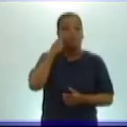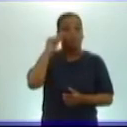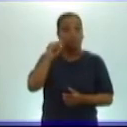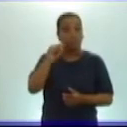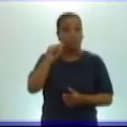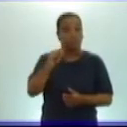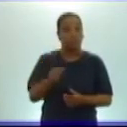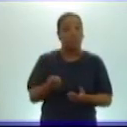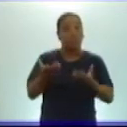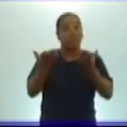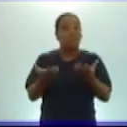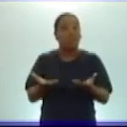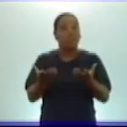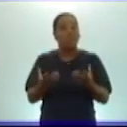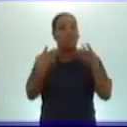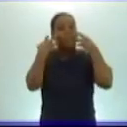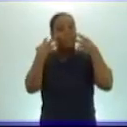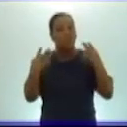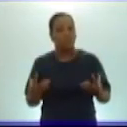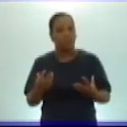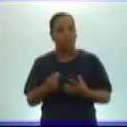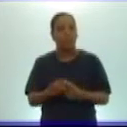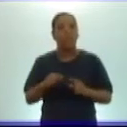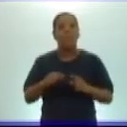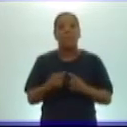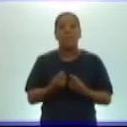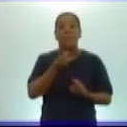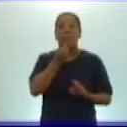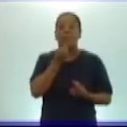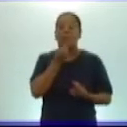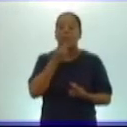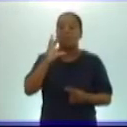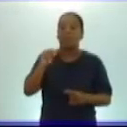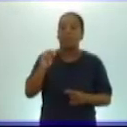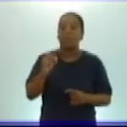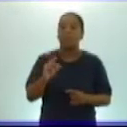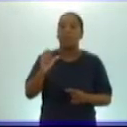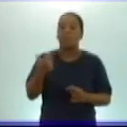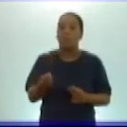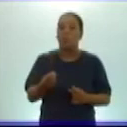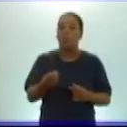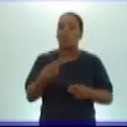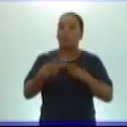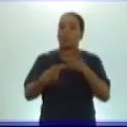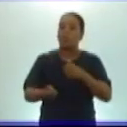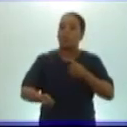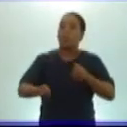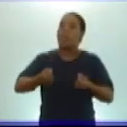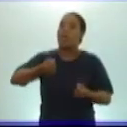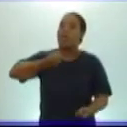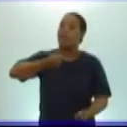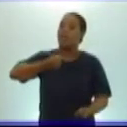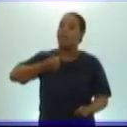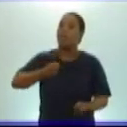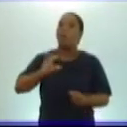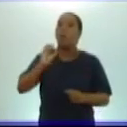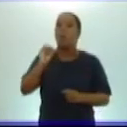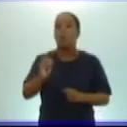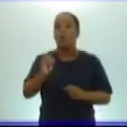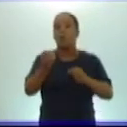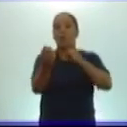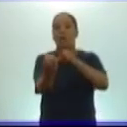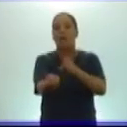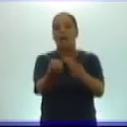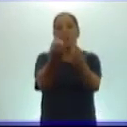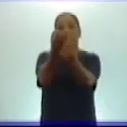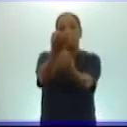densidad es importante entonces para definir cuando realizamos la filtración, cuando el componente sólido